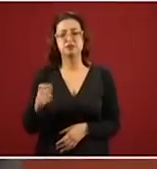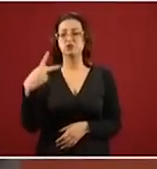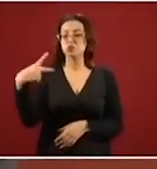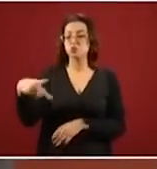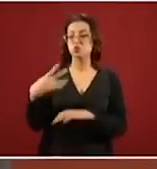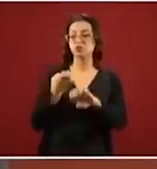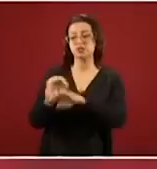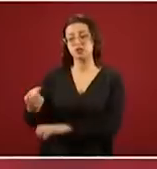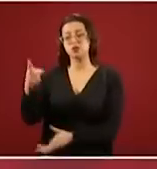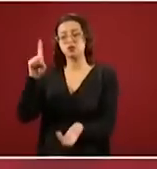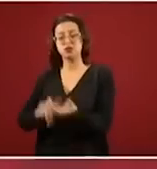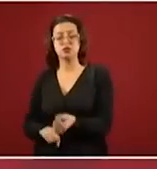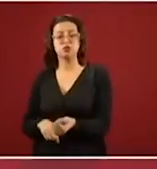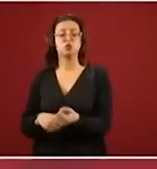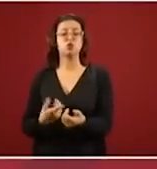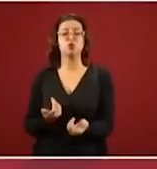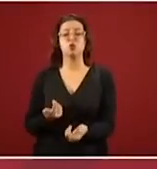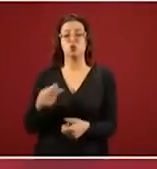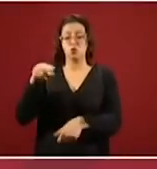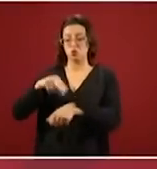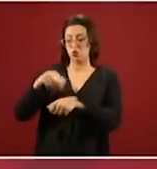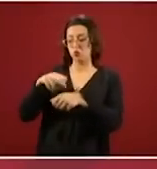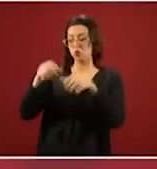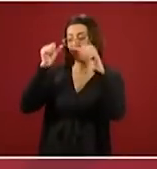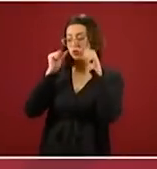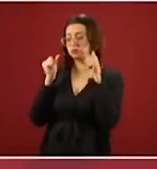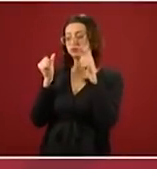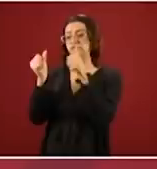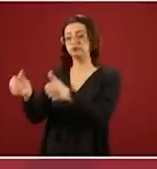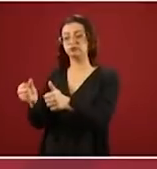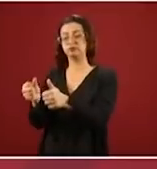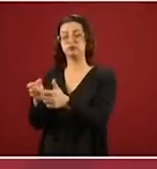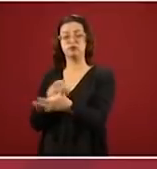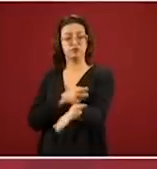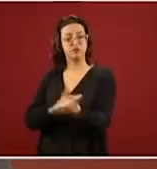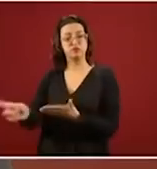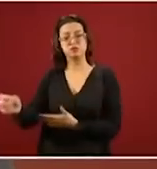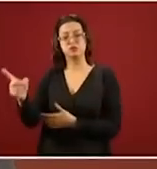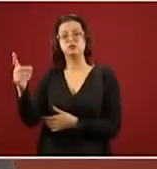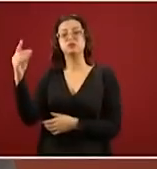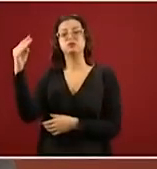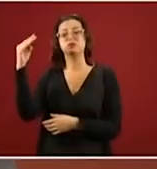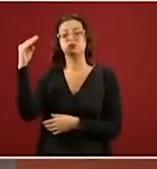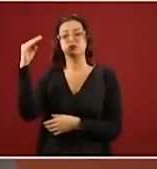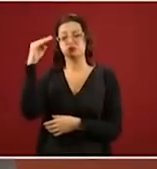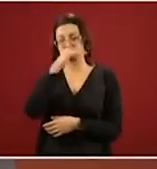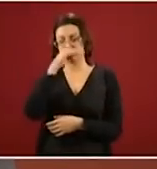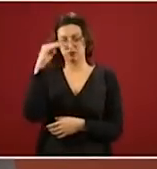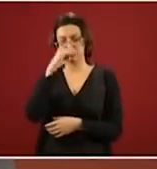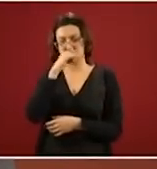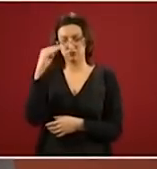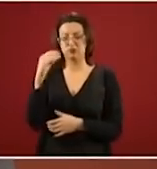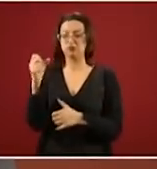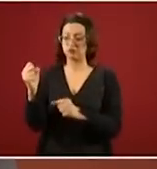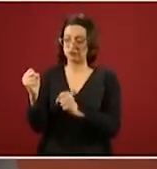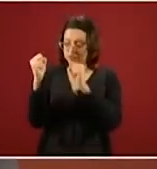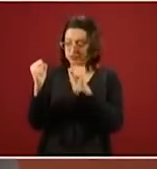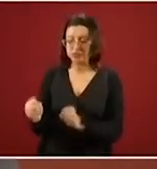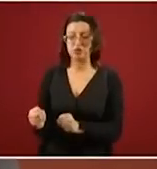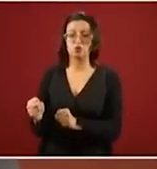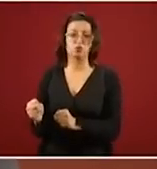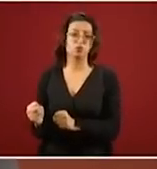sus estados para la población sin seguridad social se garantice se otorgue